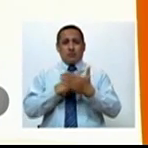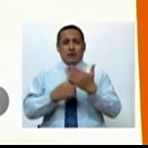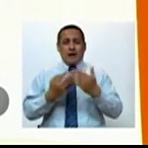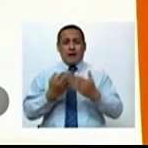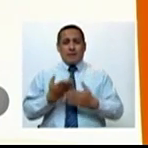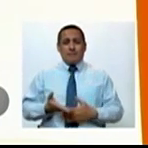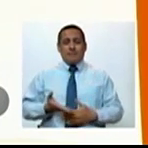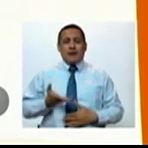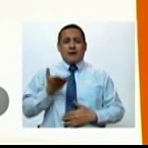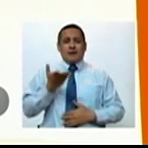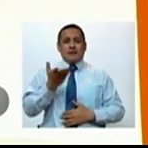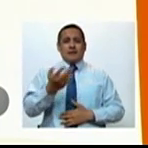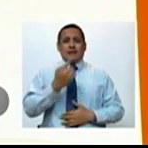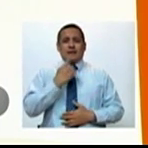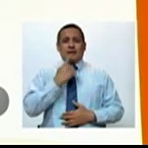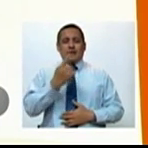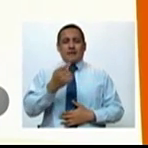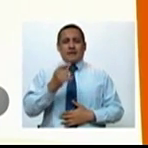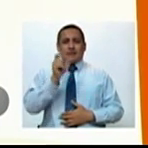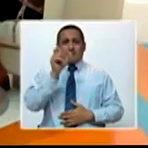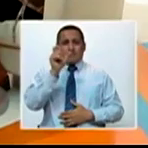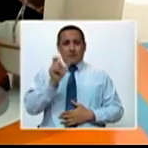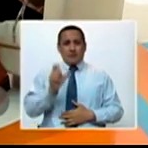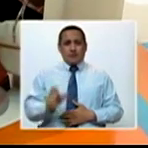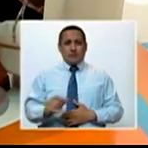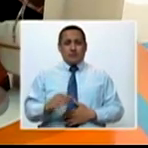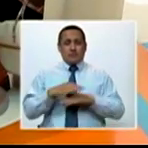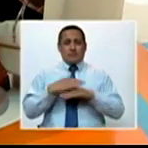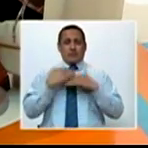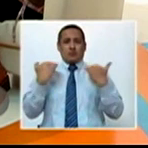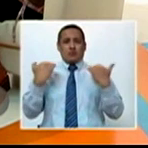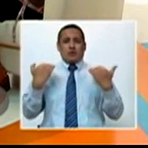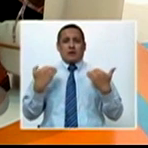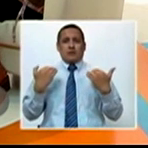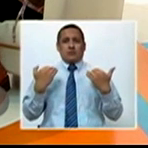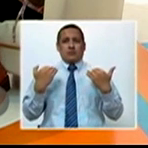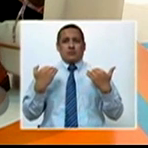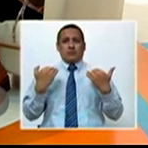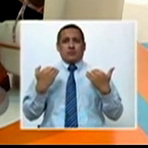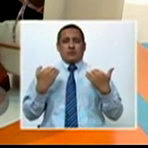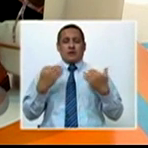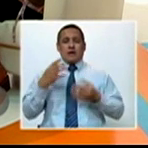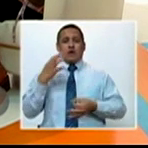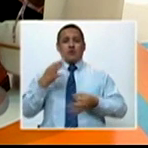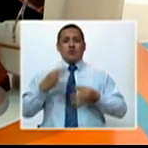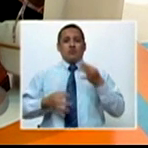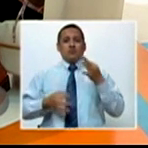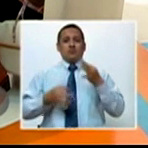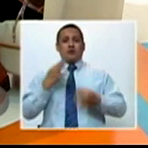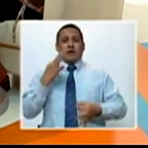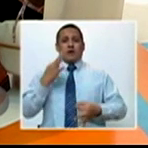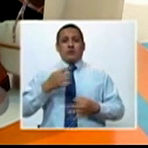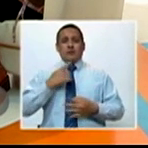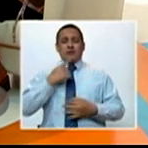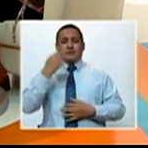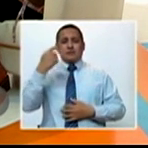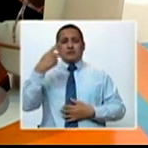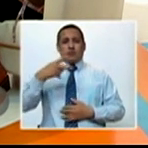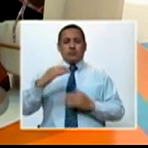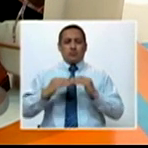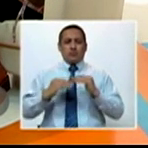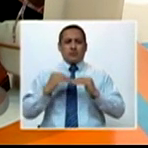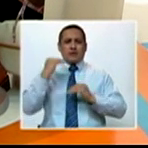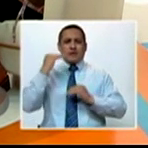la parte, es decir, el afectado, el juzgador de